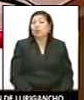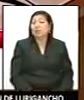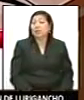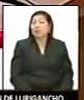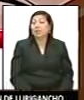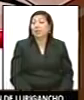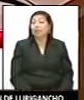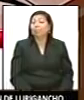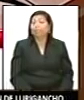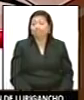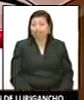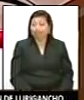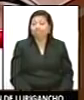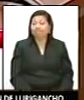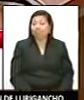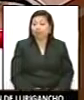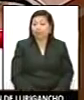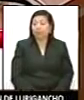de servicio. Gracias, señor presidente.